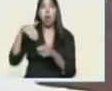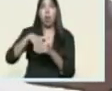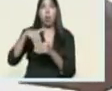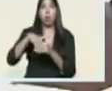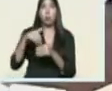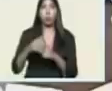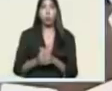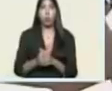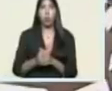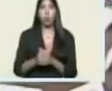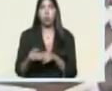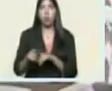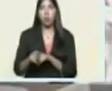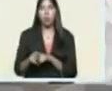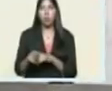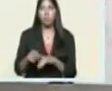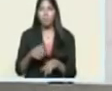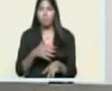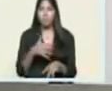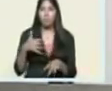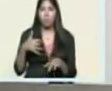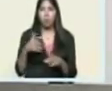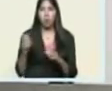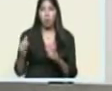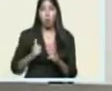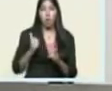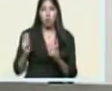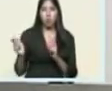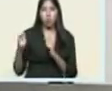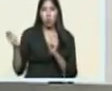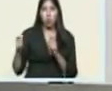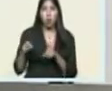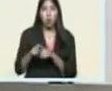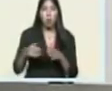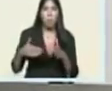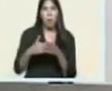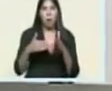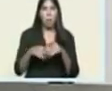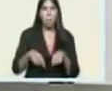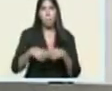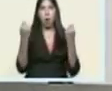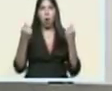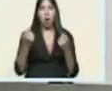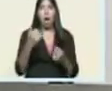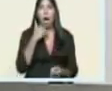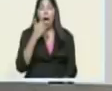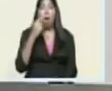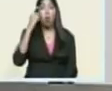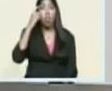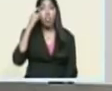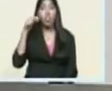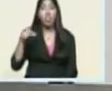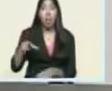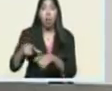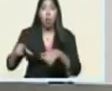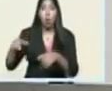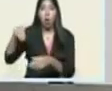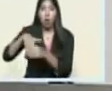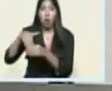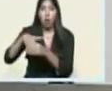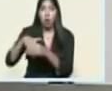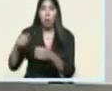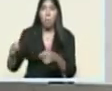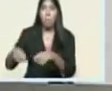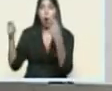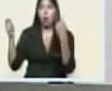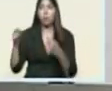en una campaña de violencia, y si pretenden sabotear el día de las elecciones y los centros electorales, lo